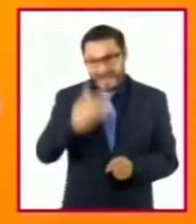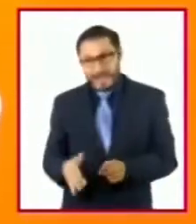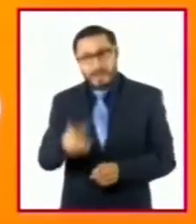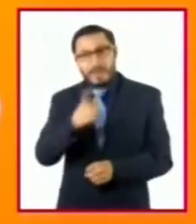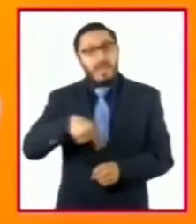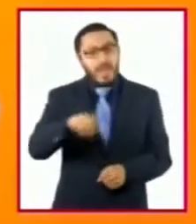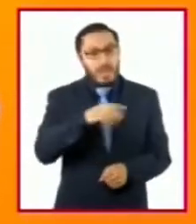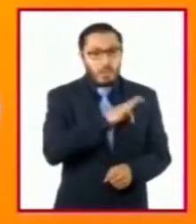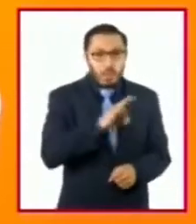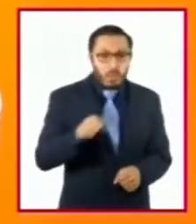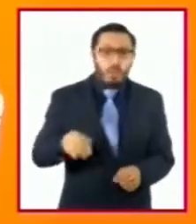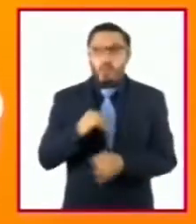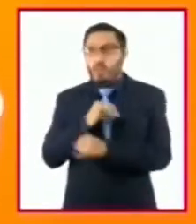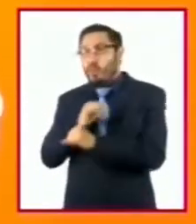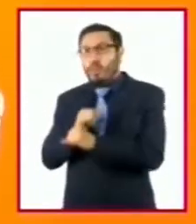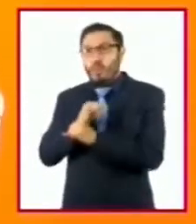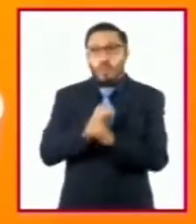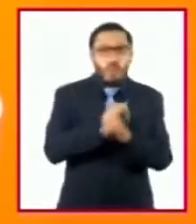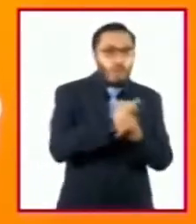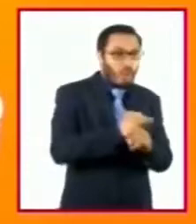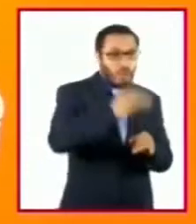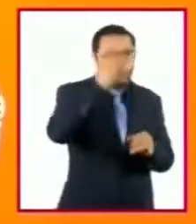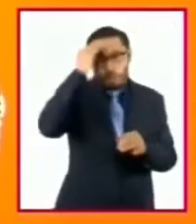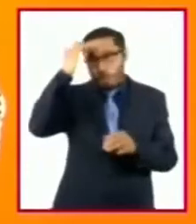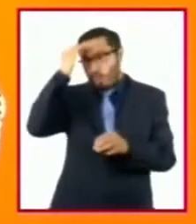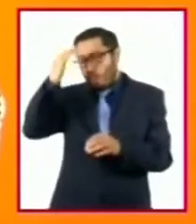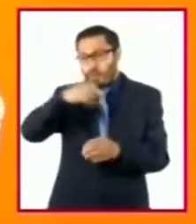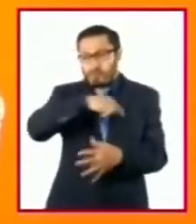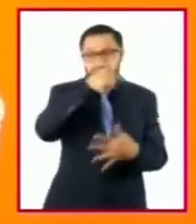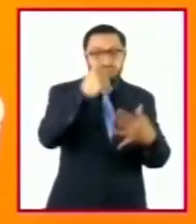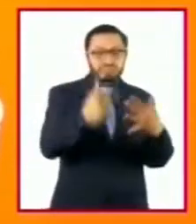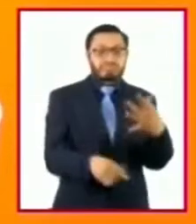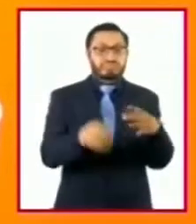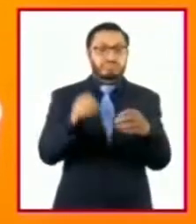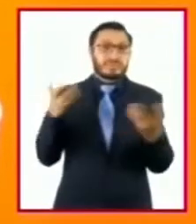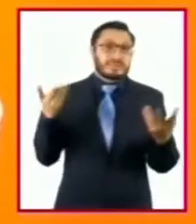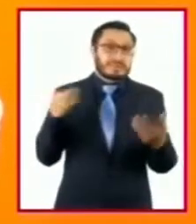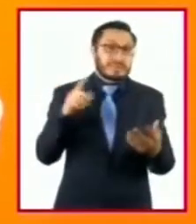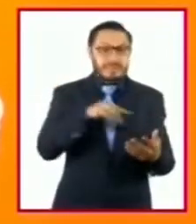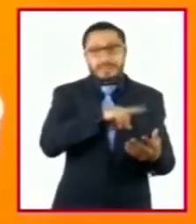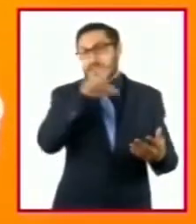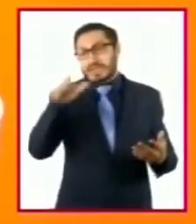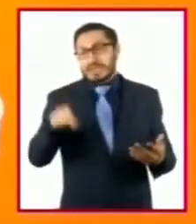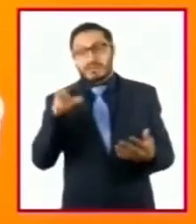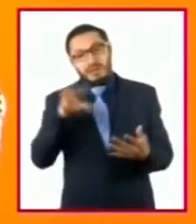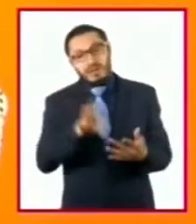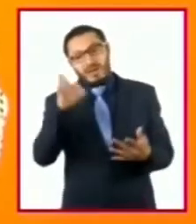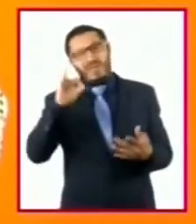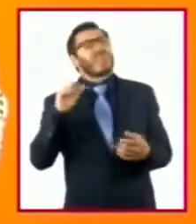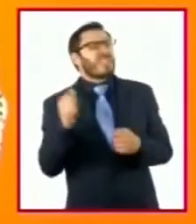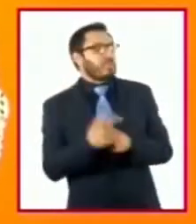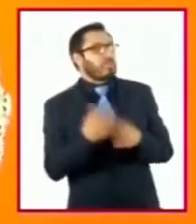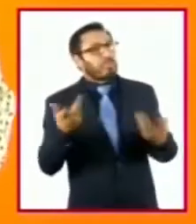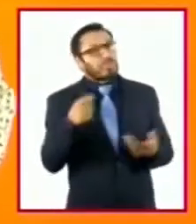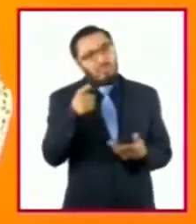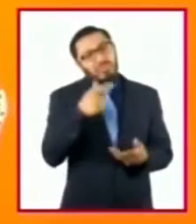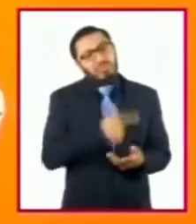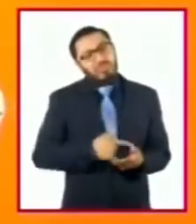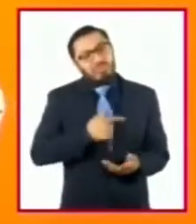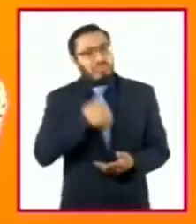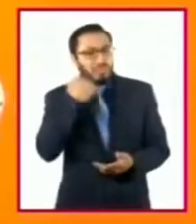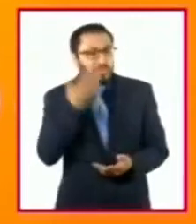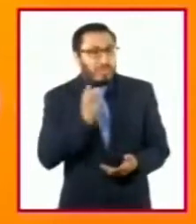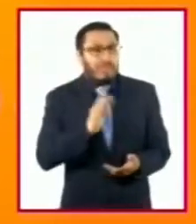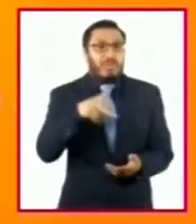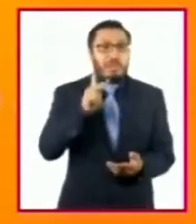podemos explorar muchas opciones y de ahí elegir un camino. Pero si vamos